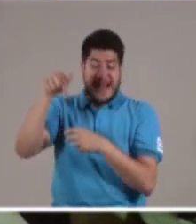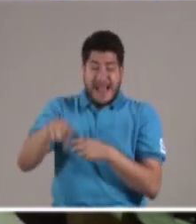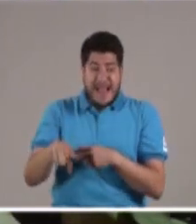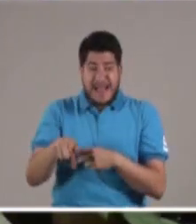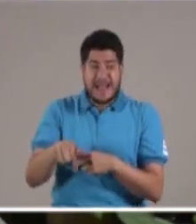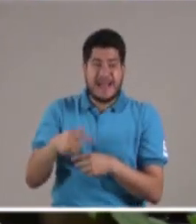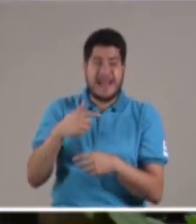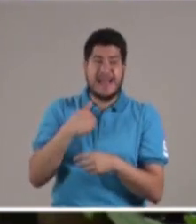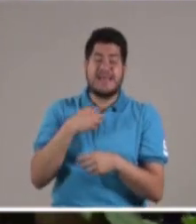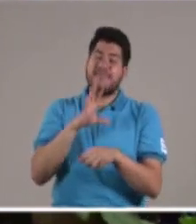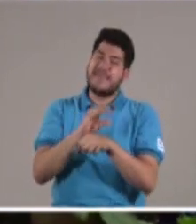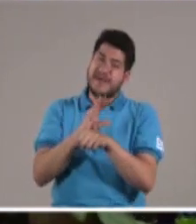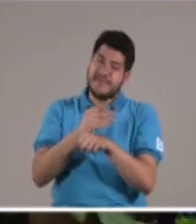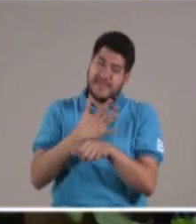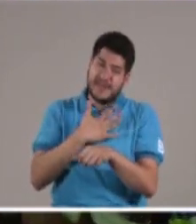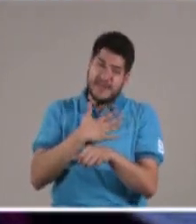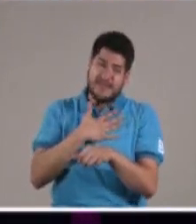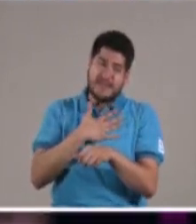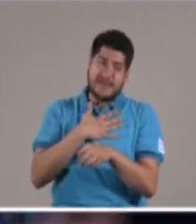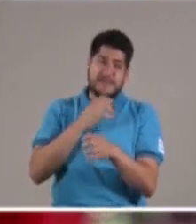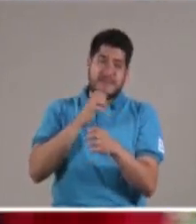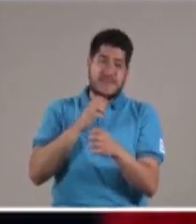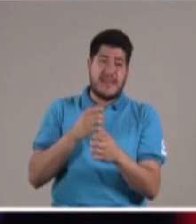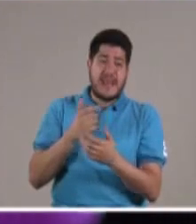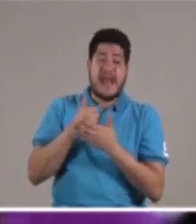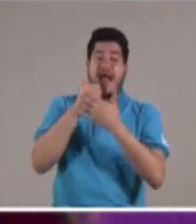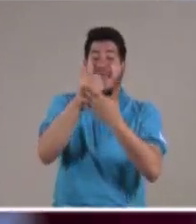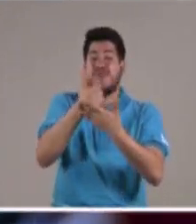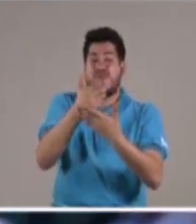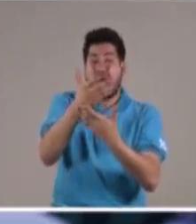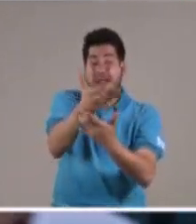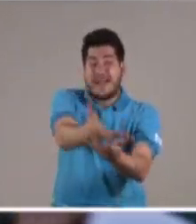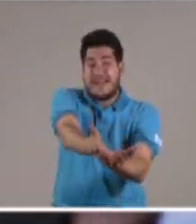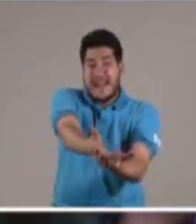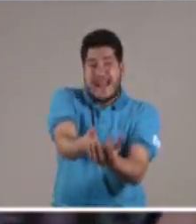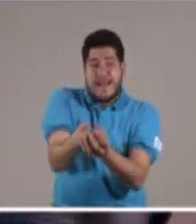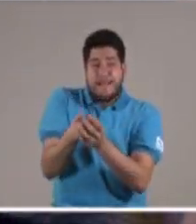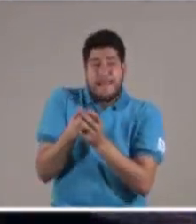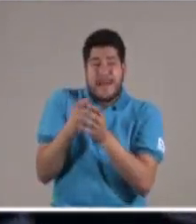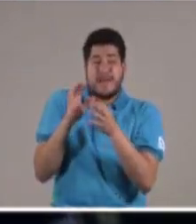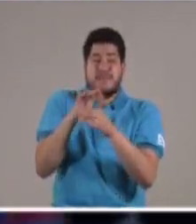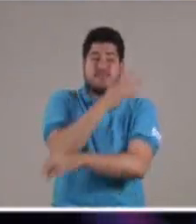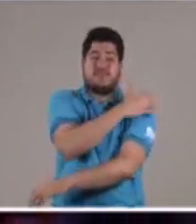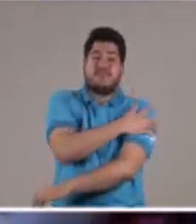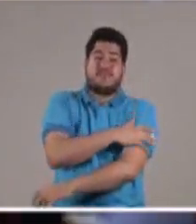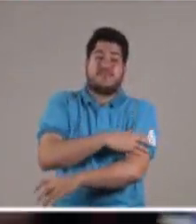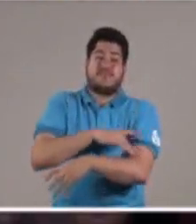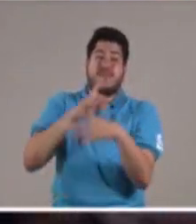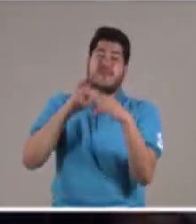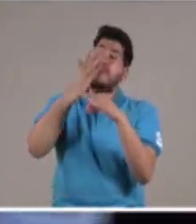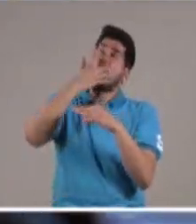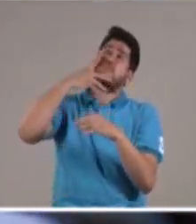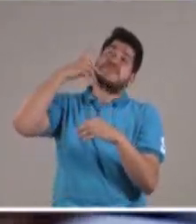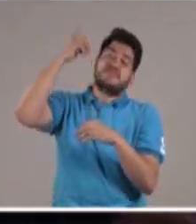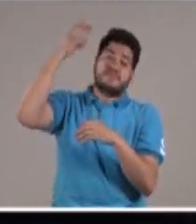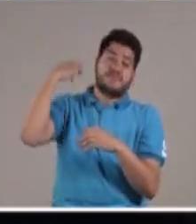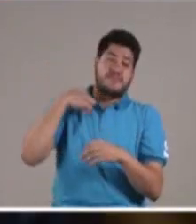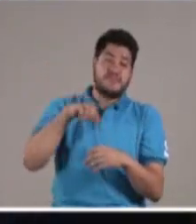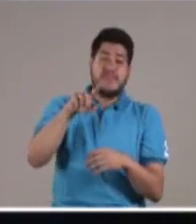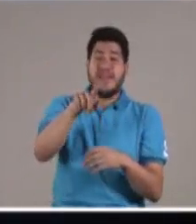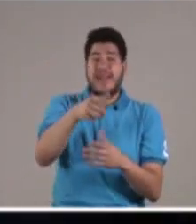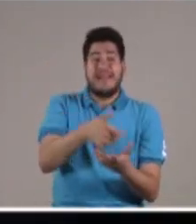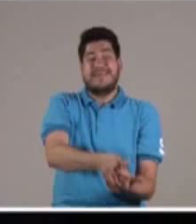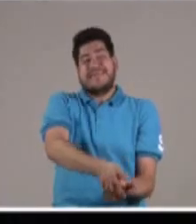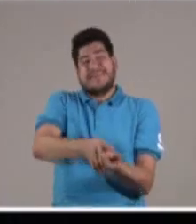déjame extenderte la mano de misericordia de parte de Dios para